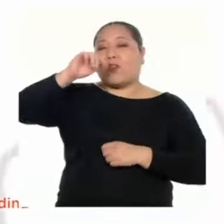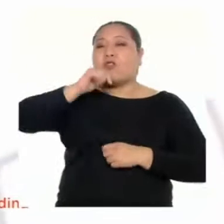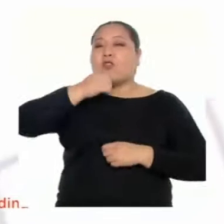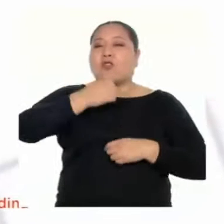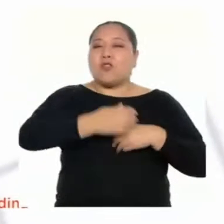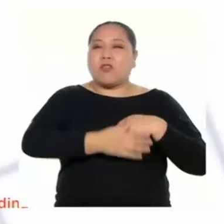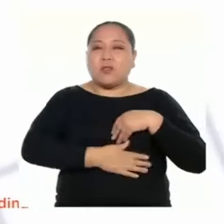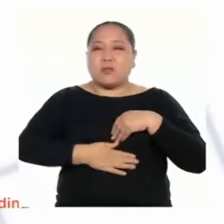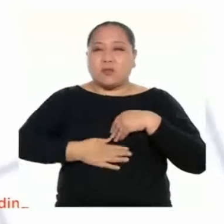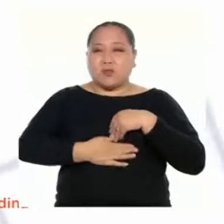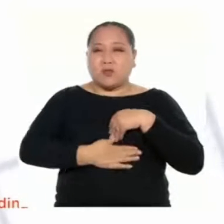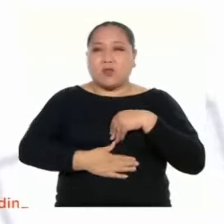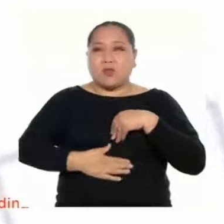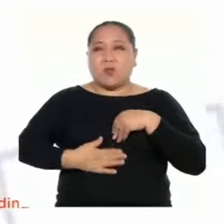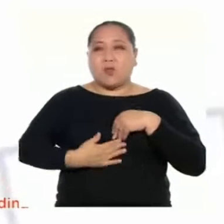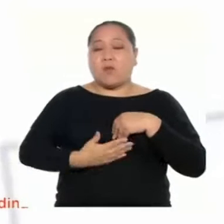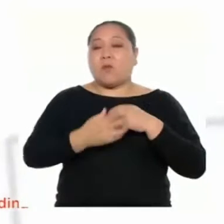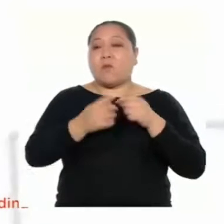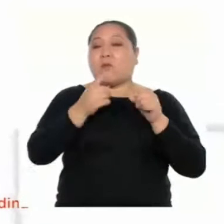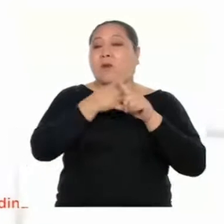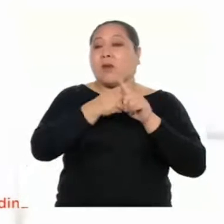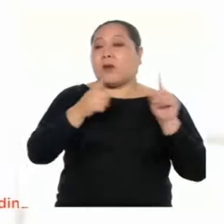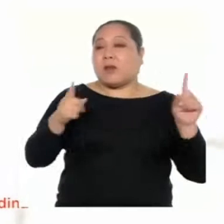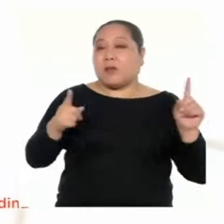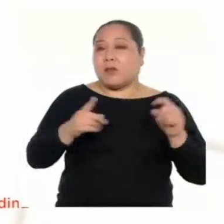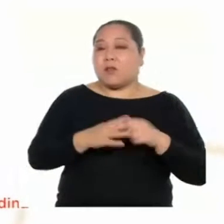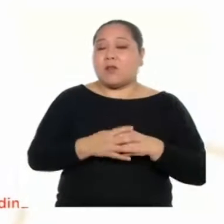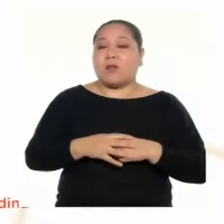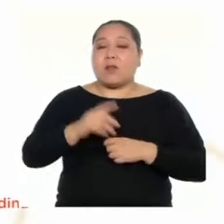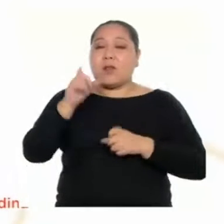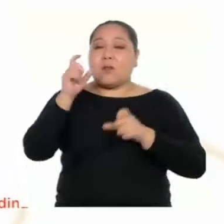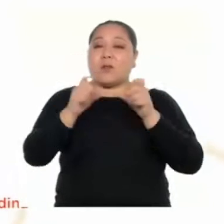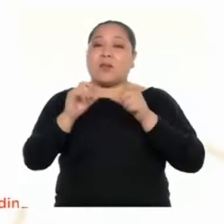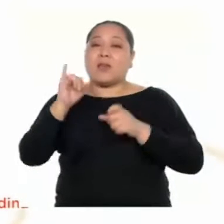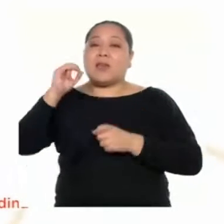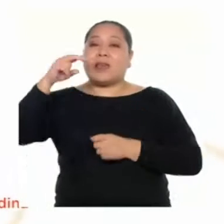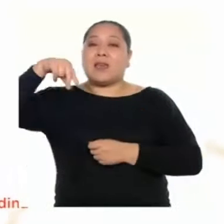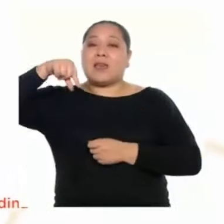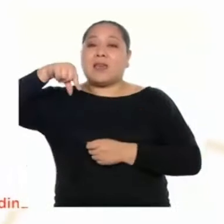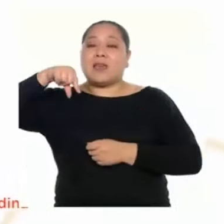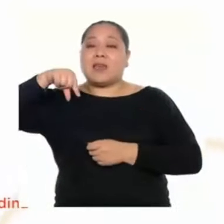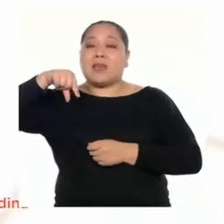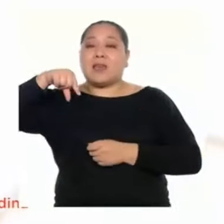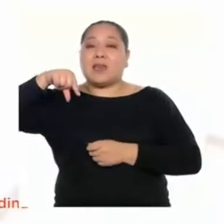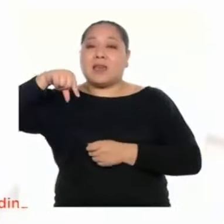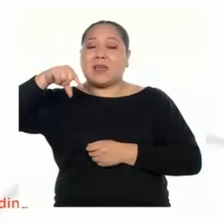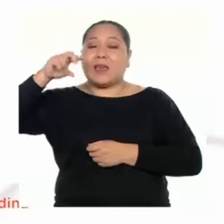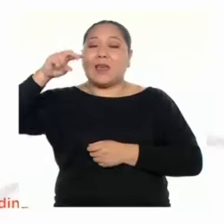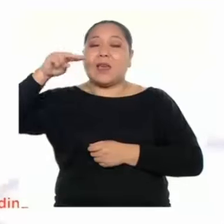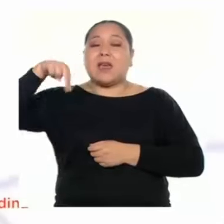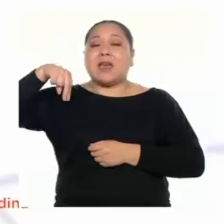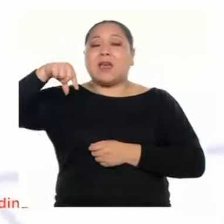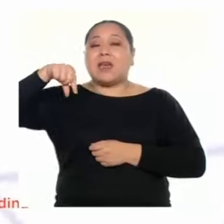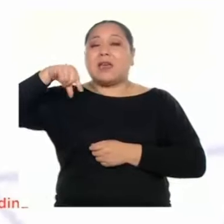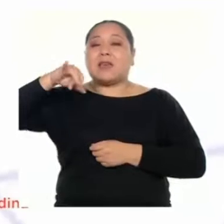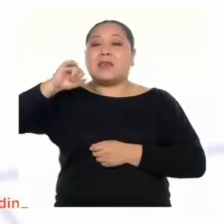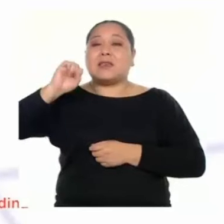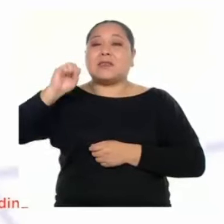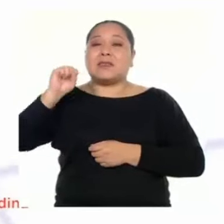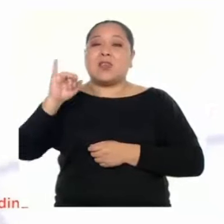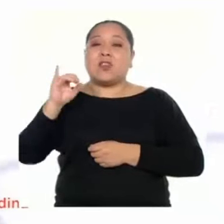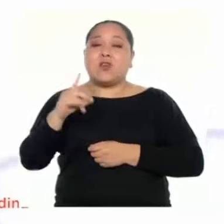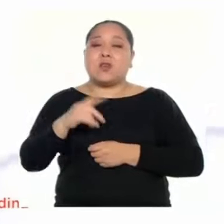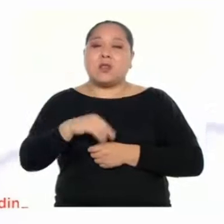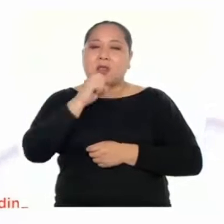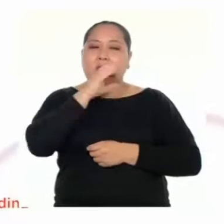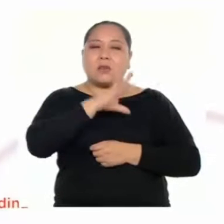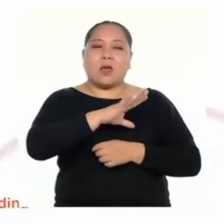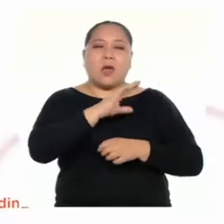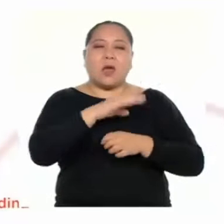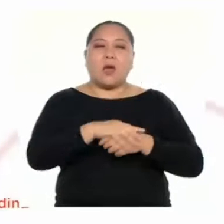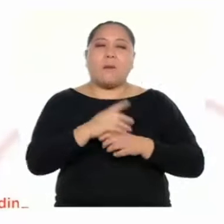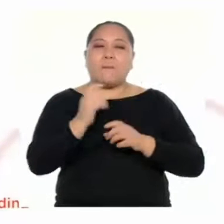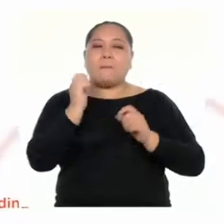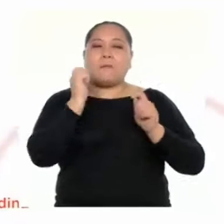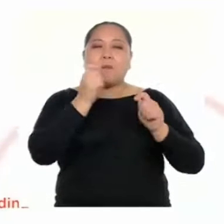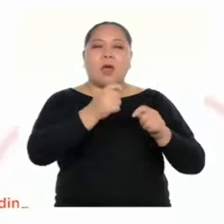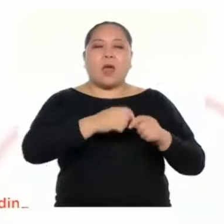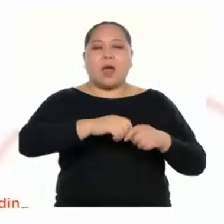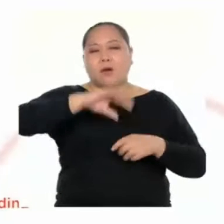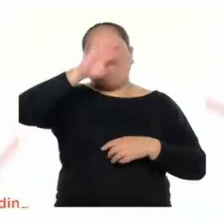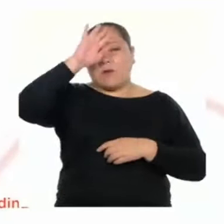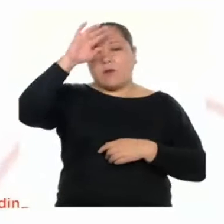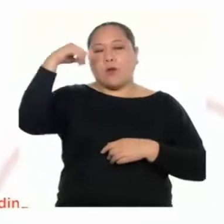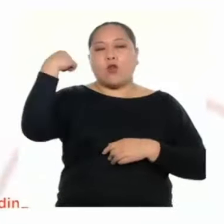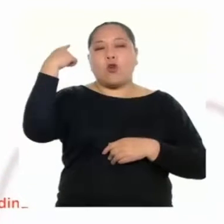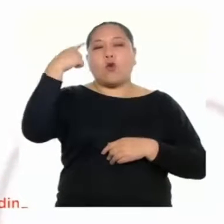de estómago. Sin embargo, los inquisidores y algunos testigos les atribuían el poder de causar